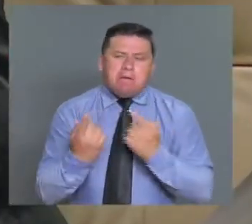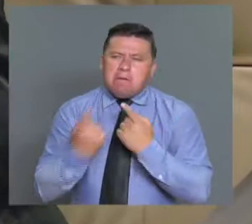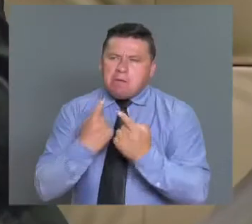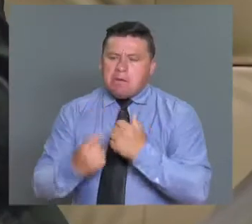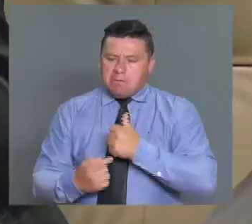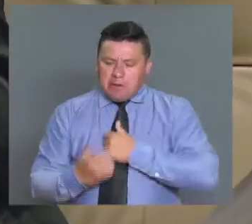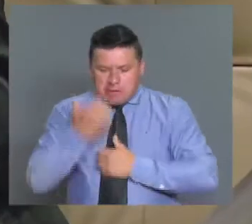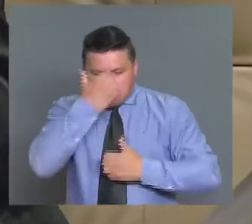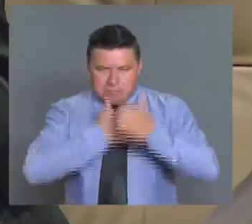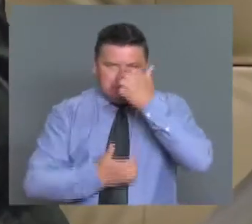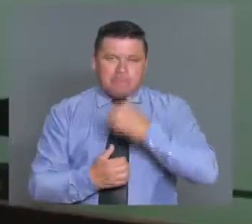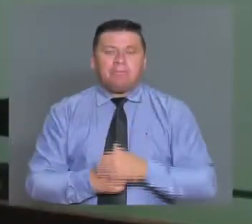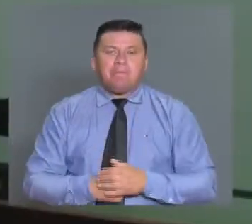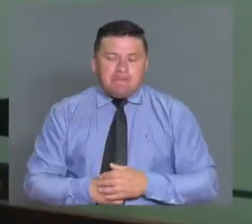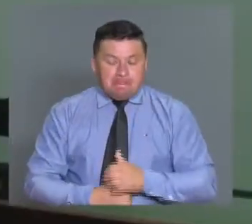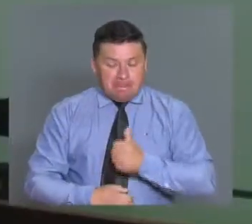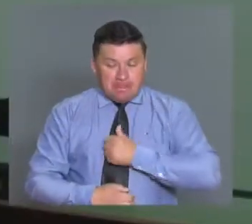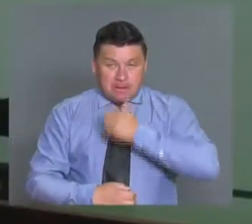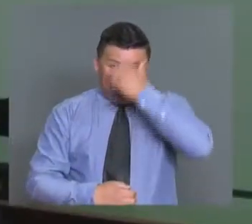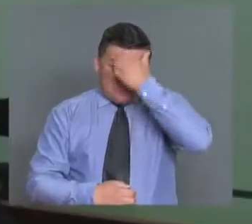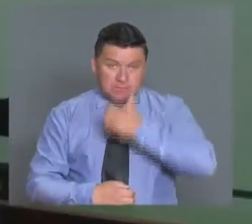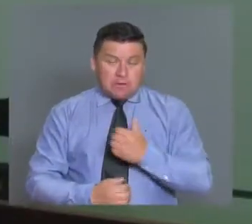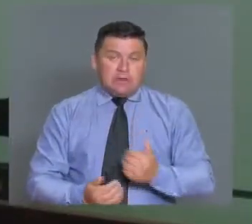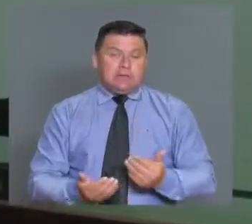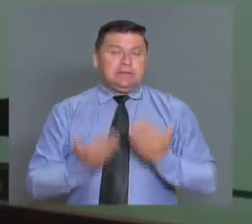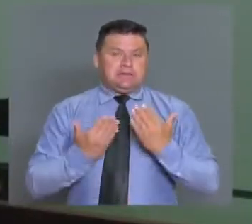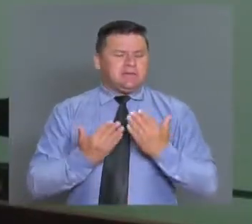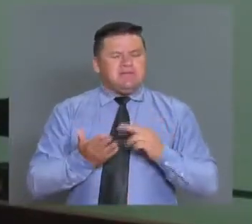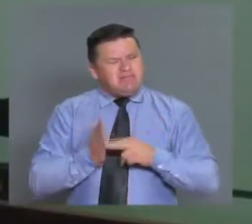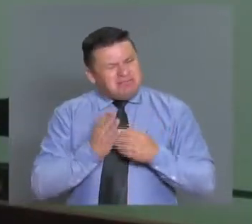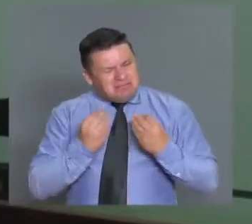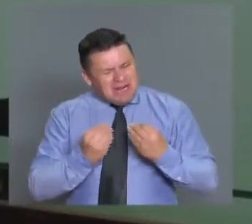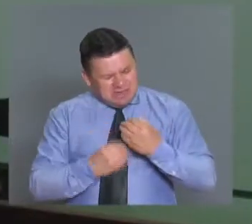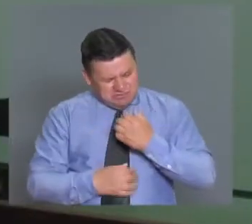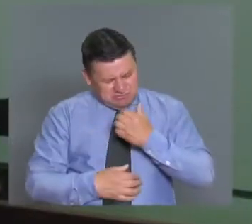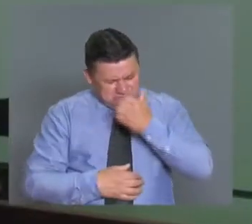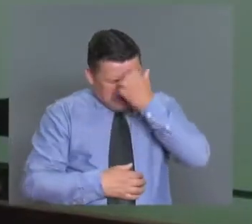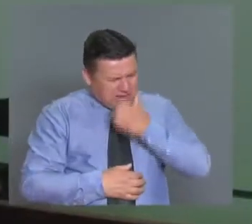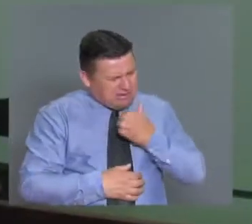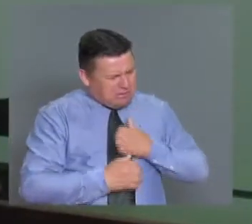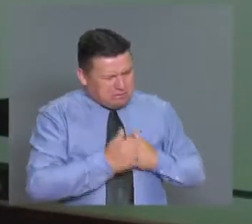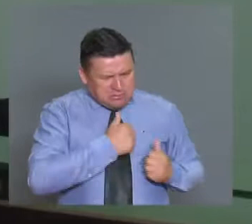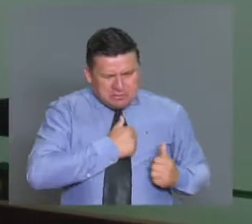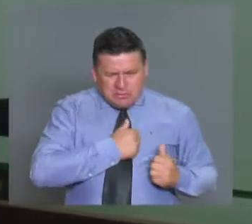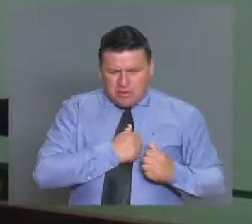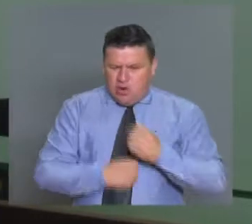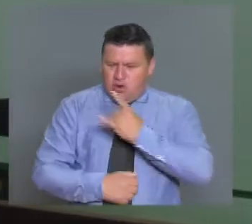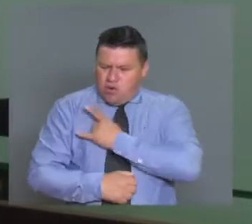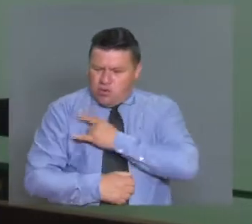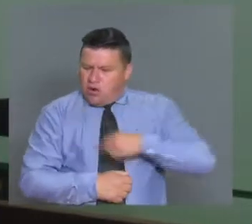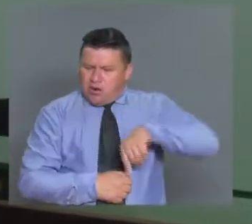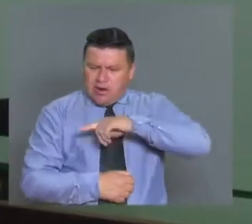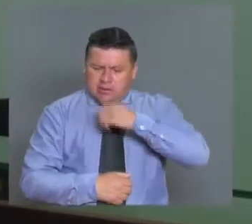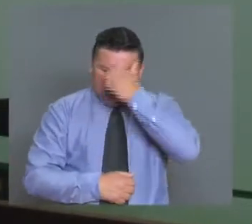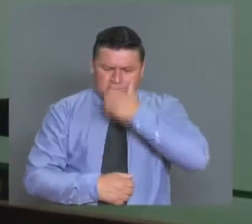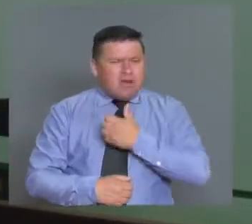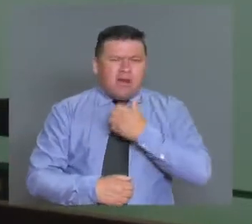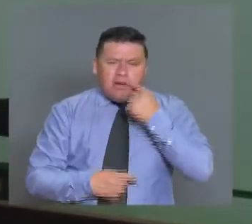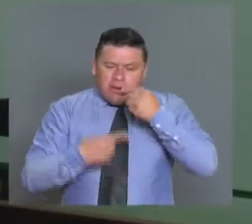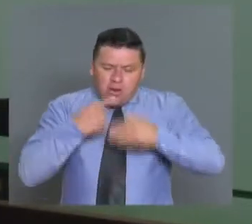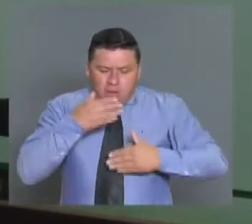sobre autoevaluación. Que la autoevaluación es la que permite retroalimentar todos los procesos que de ella se